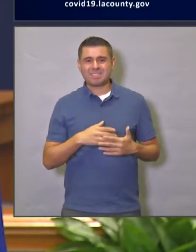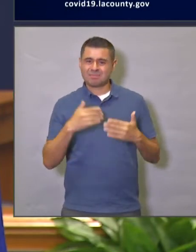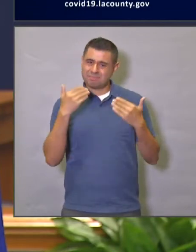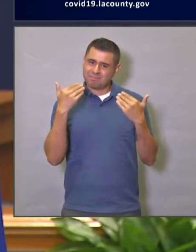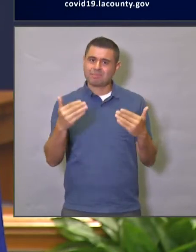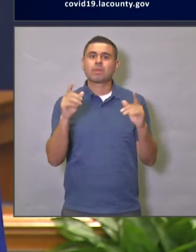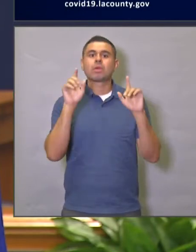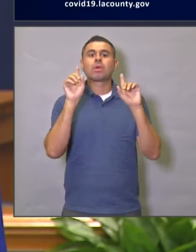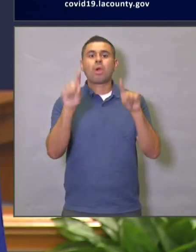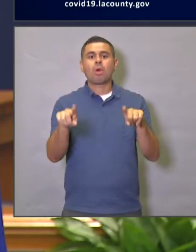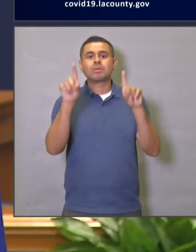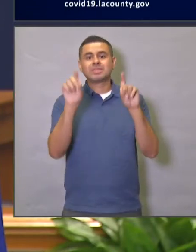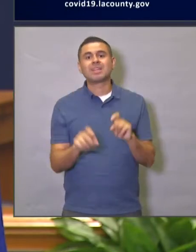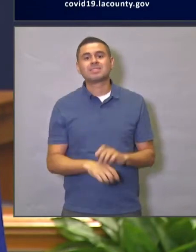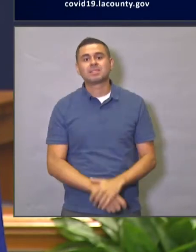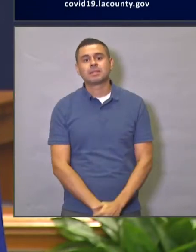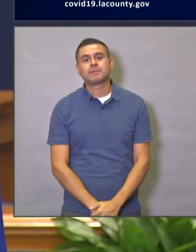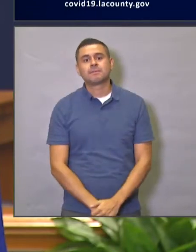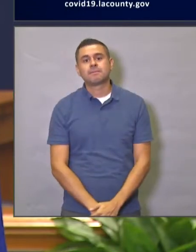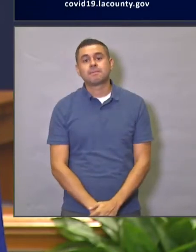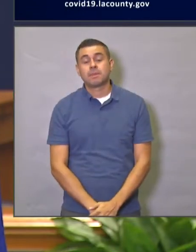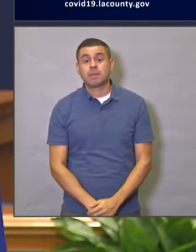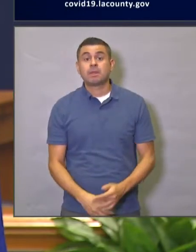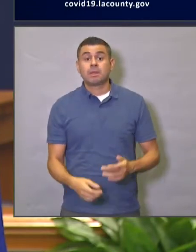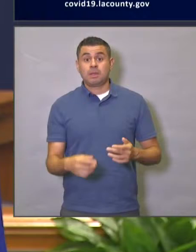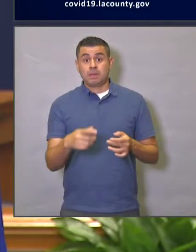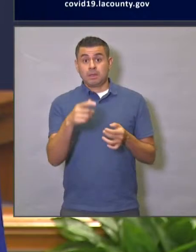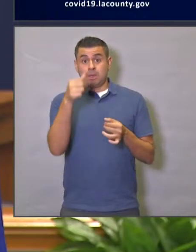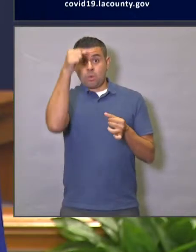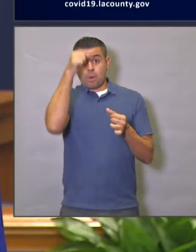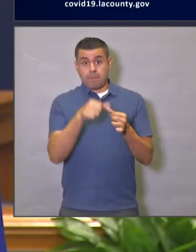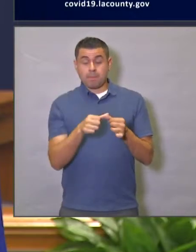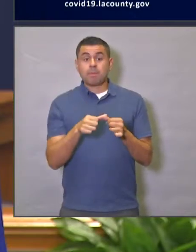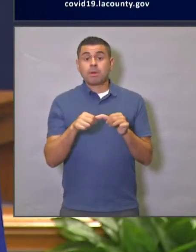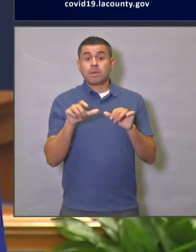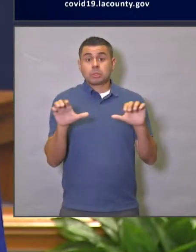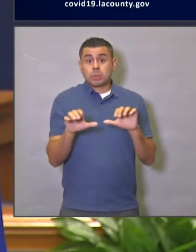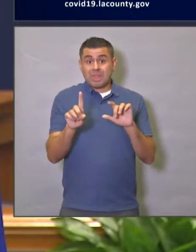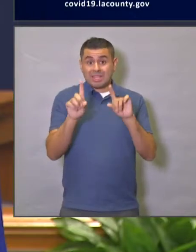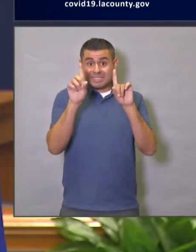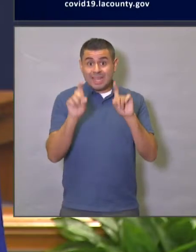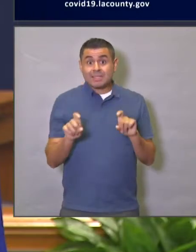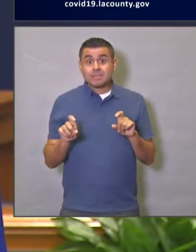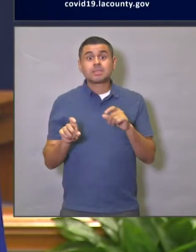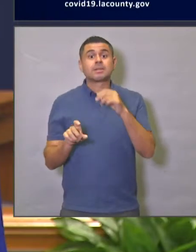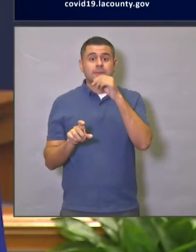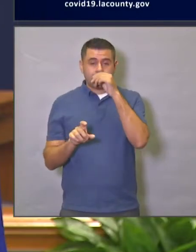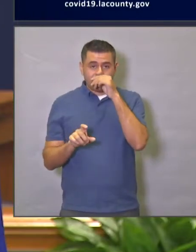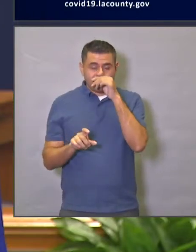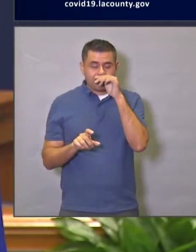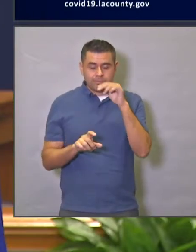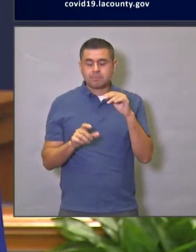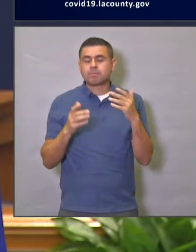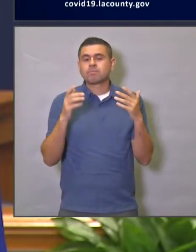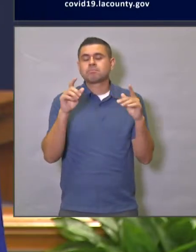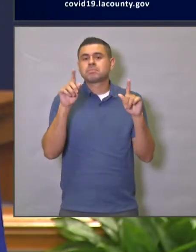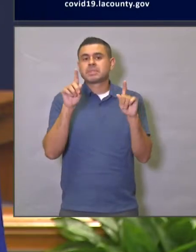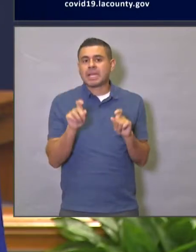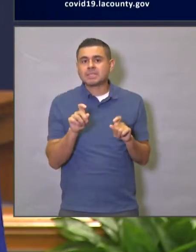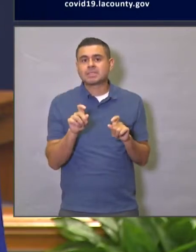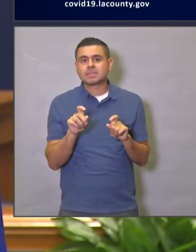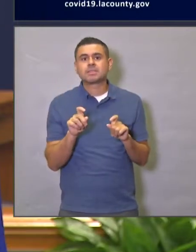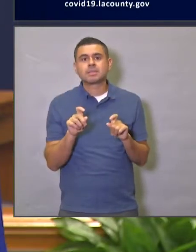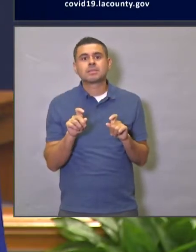prueba. Queremos recordarles que hacerse la prueba les brinda a usted y a otras personas